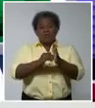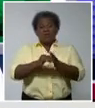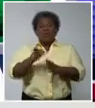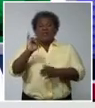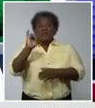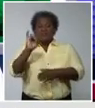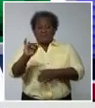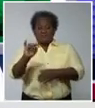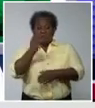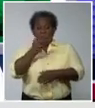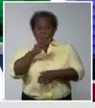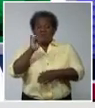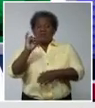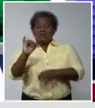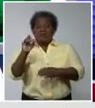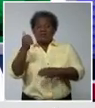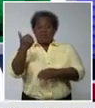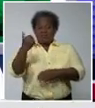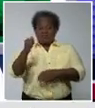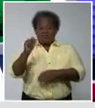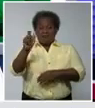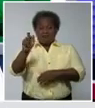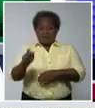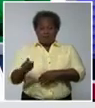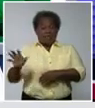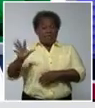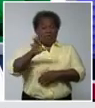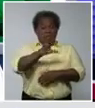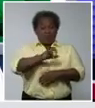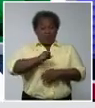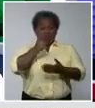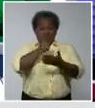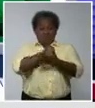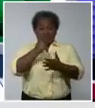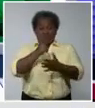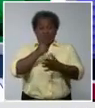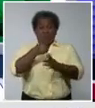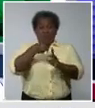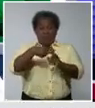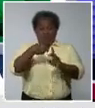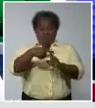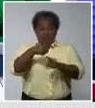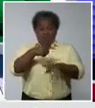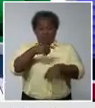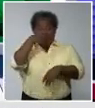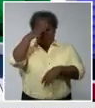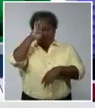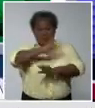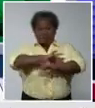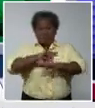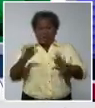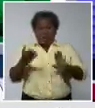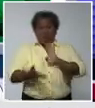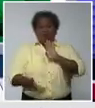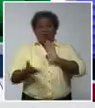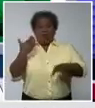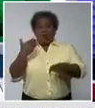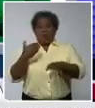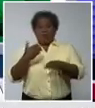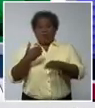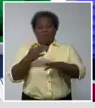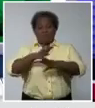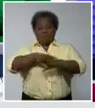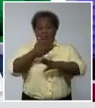610 personas de todas las diagnosticadas en Cuba, pues se encuentran recuperados. Y después vamos a ver con